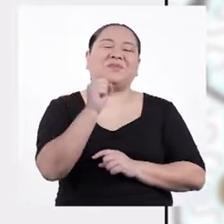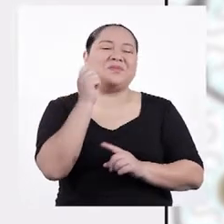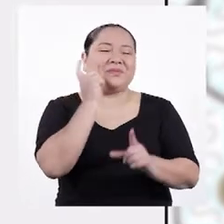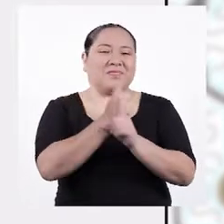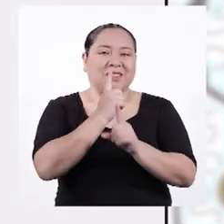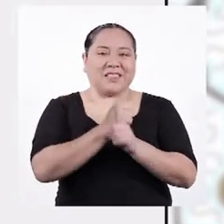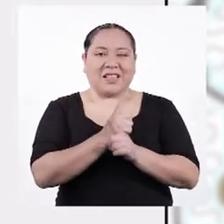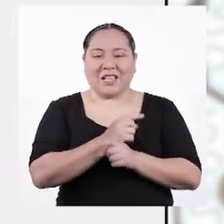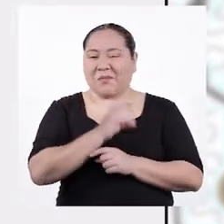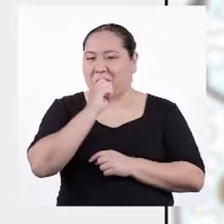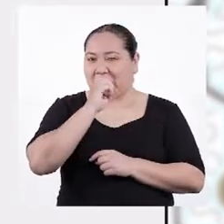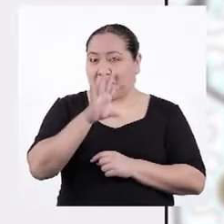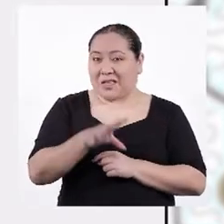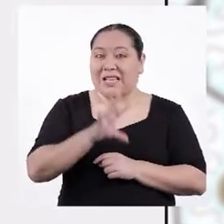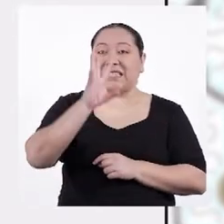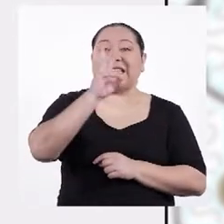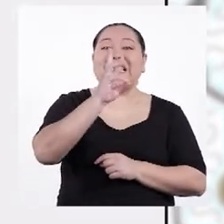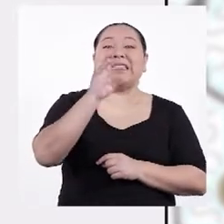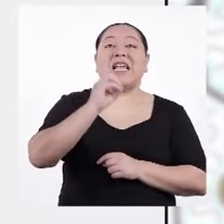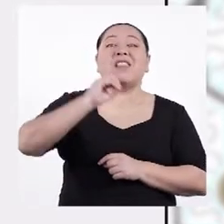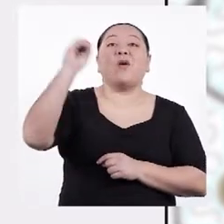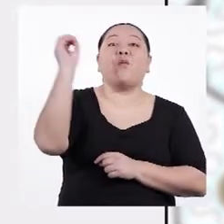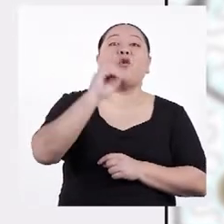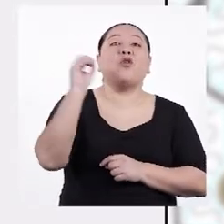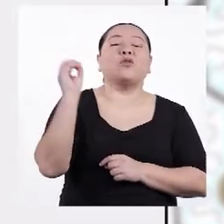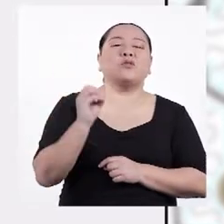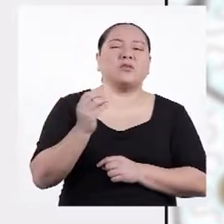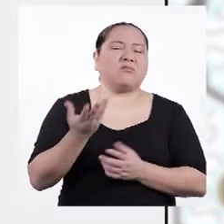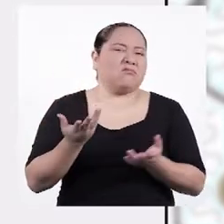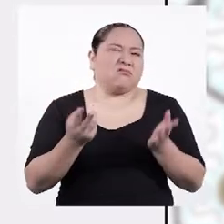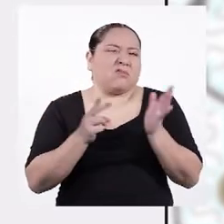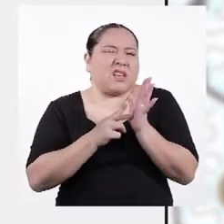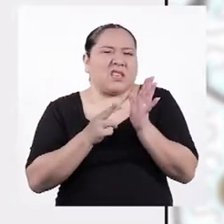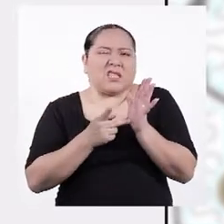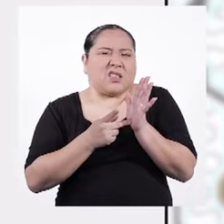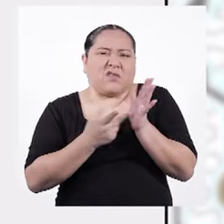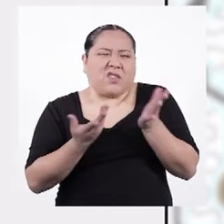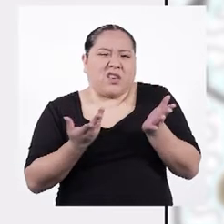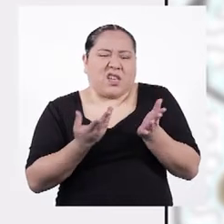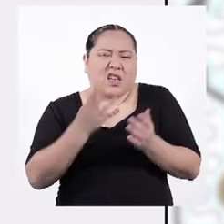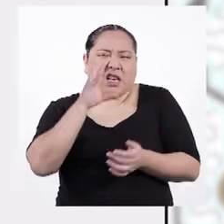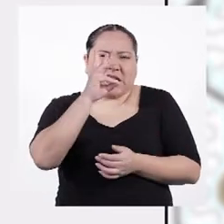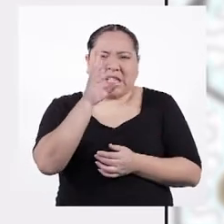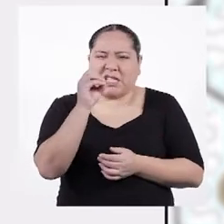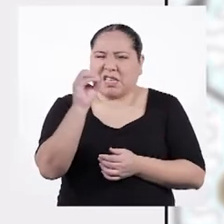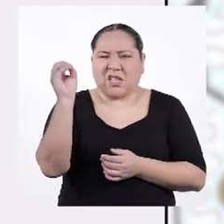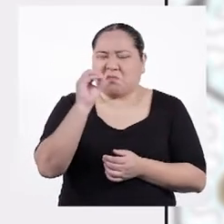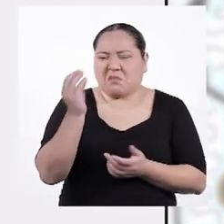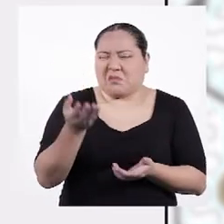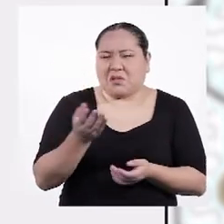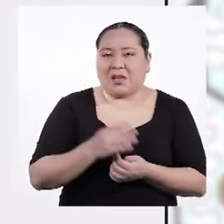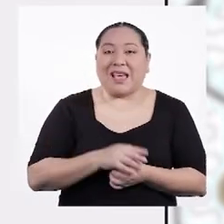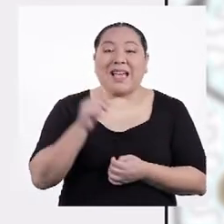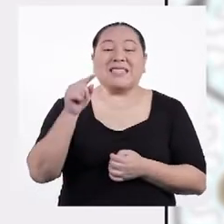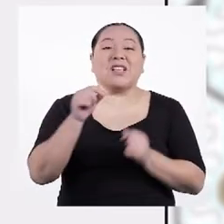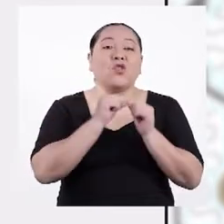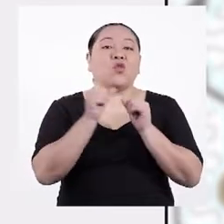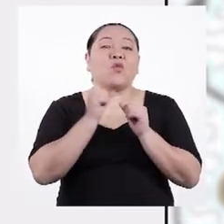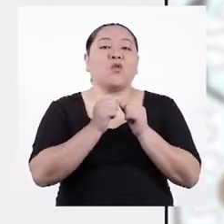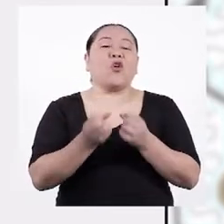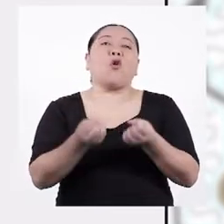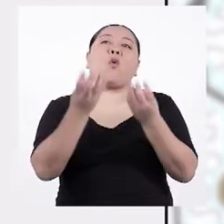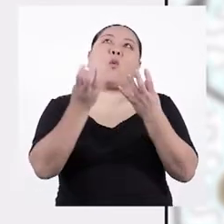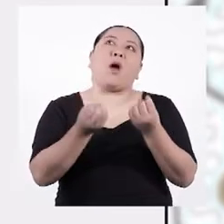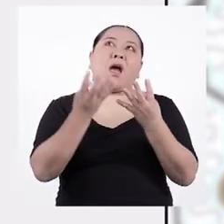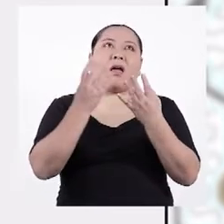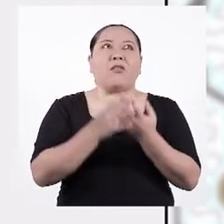dicho, 60%. ¿Y qué significa esto exactamente? Es una medida de qué tan posible es